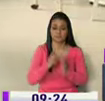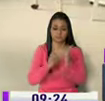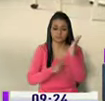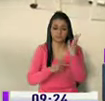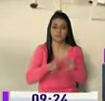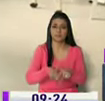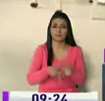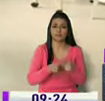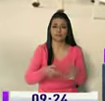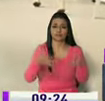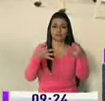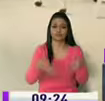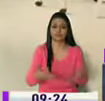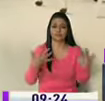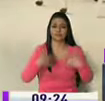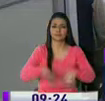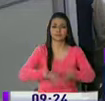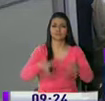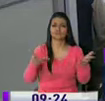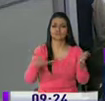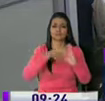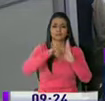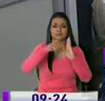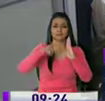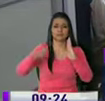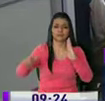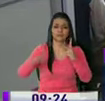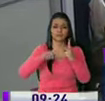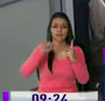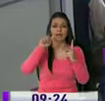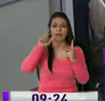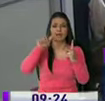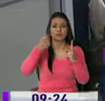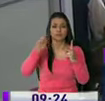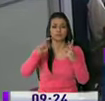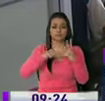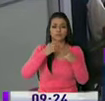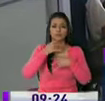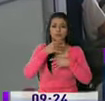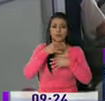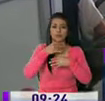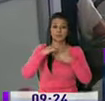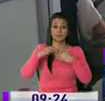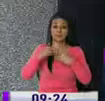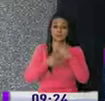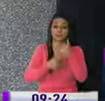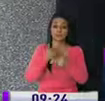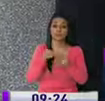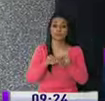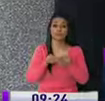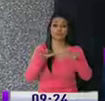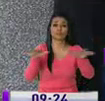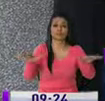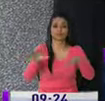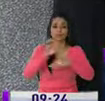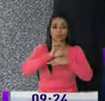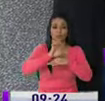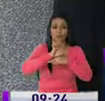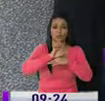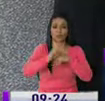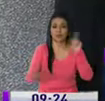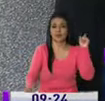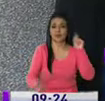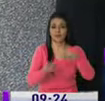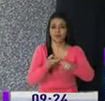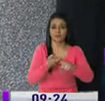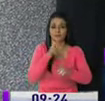ya oficialmente en Santa Elena, Alausí y Guaranda, pero cubrirá progresivamente todo el país hasta